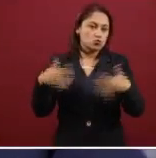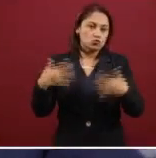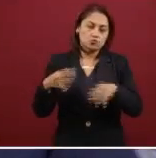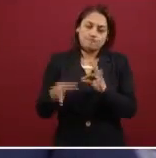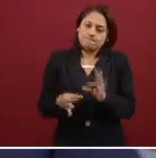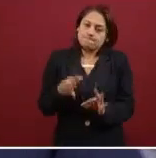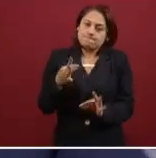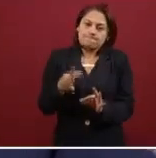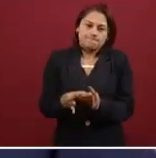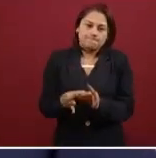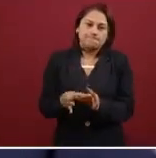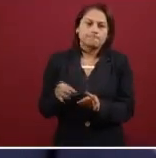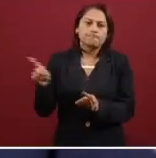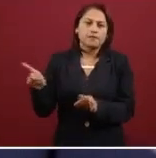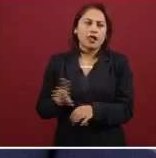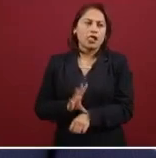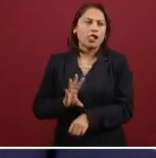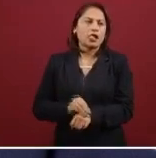no va a dejar pasar nada